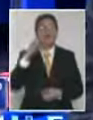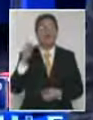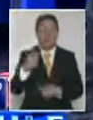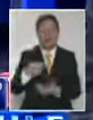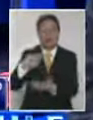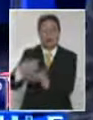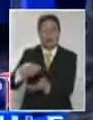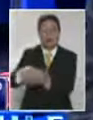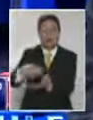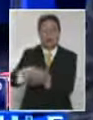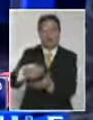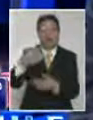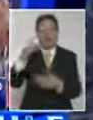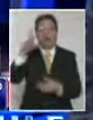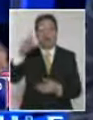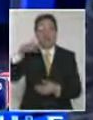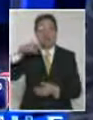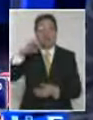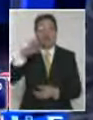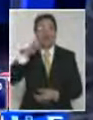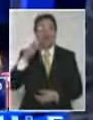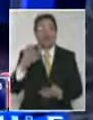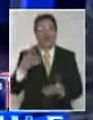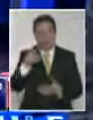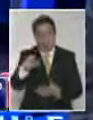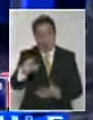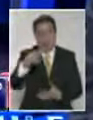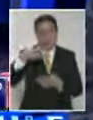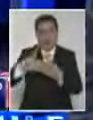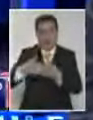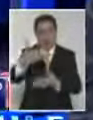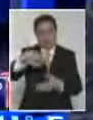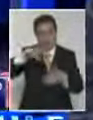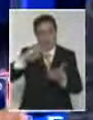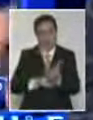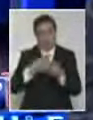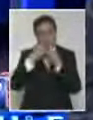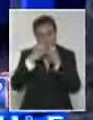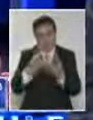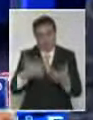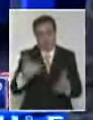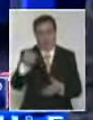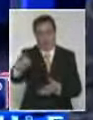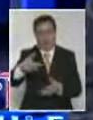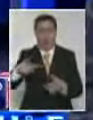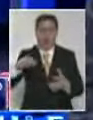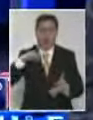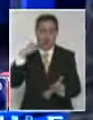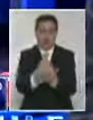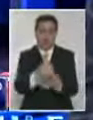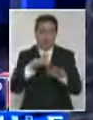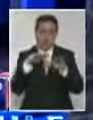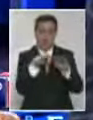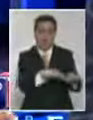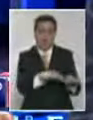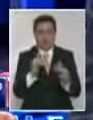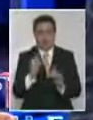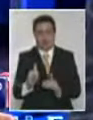Mercurio. Entonces, el Mercurio fue golpista. Pongamos las cosas en su lugar. El Mercurio, posteriormente,